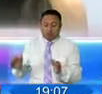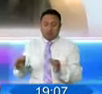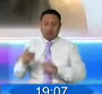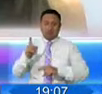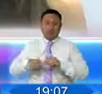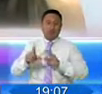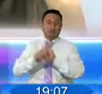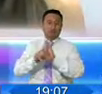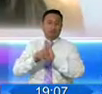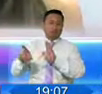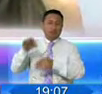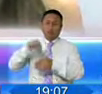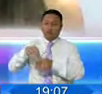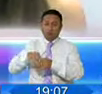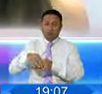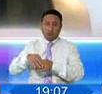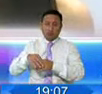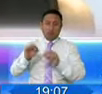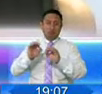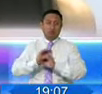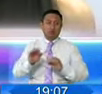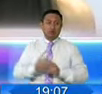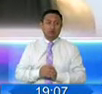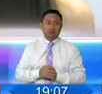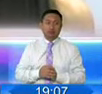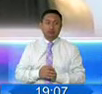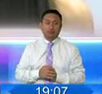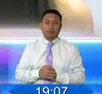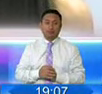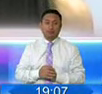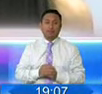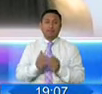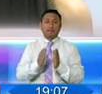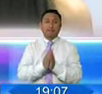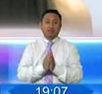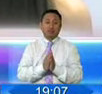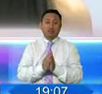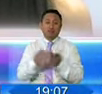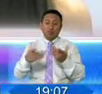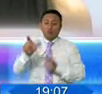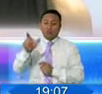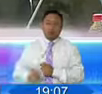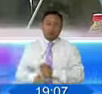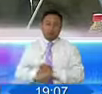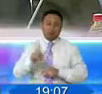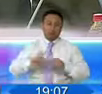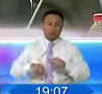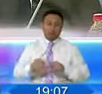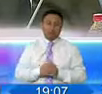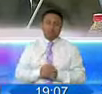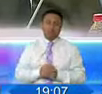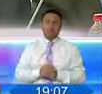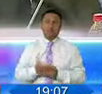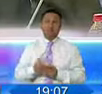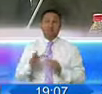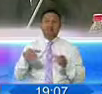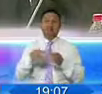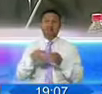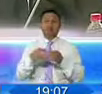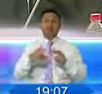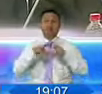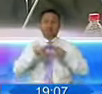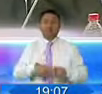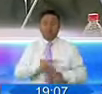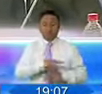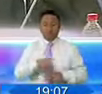la ley ni por una votación ni tampoco, obviamente, por una solicitud de un ciudadano. Los integrantes de la Comisión de